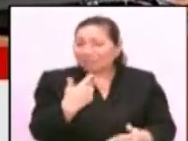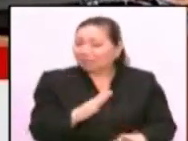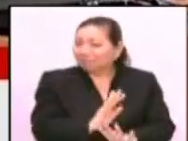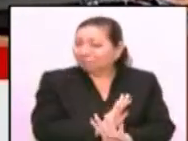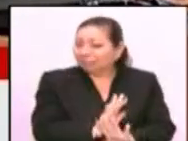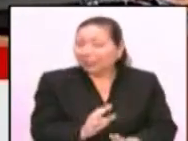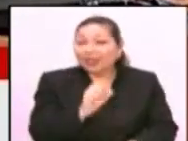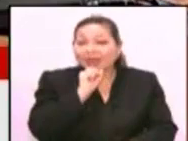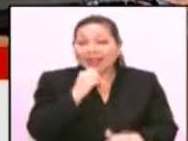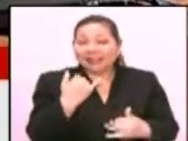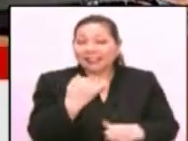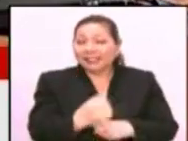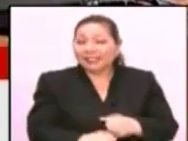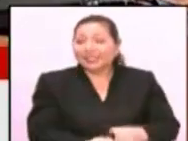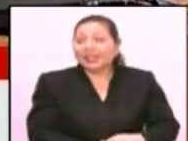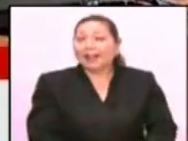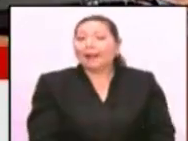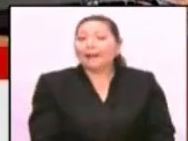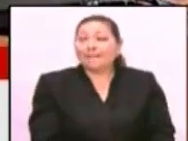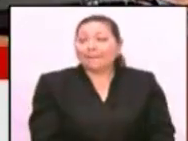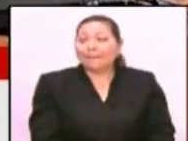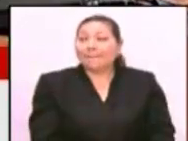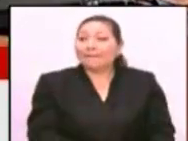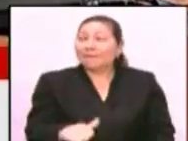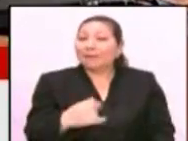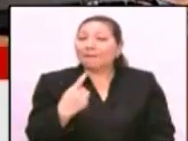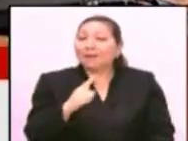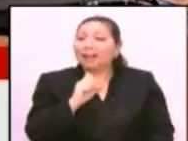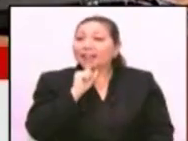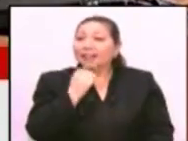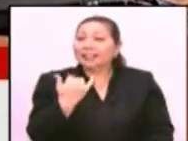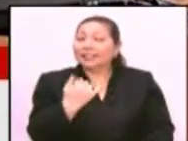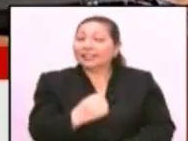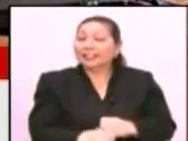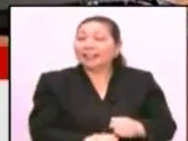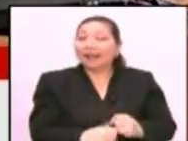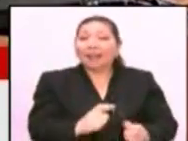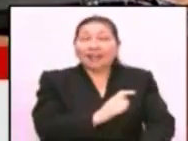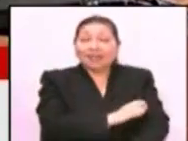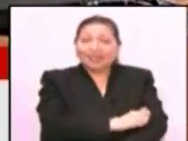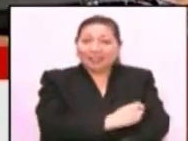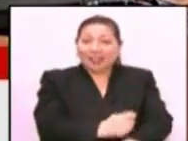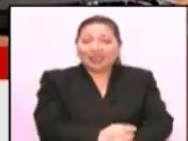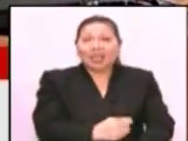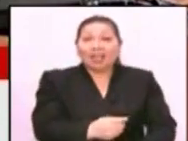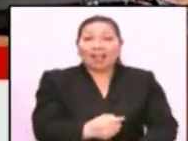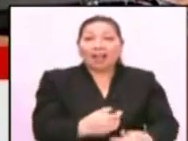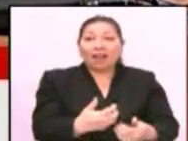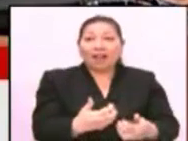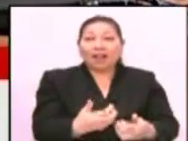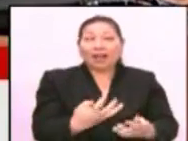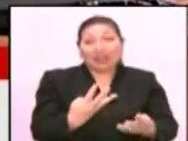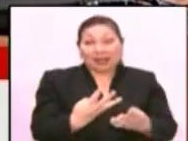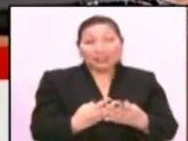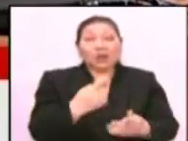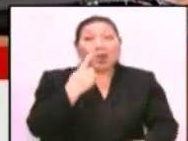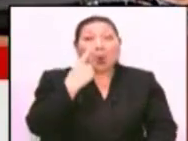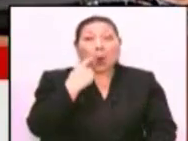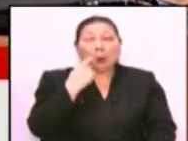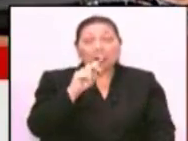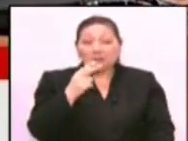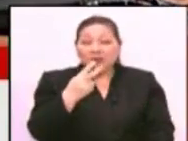ya para diciembre de este año, pasemos. Igual está listo para diciembre de este año Tacna Varones, dos talleres